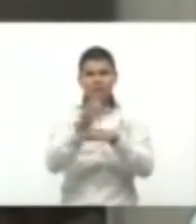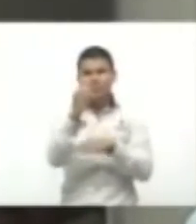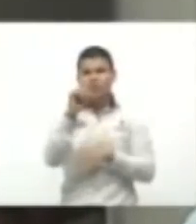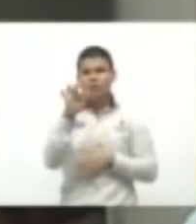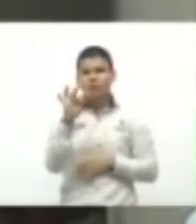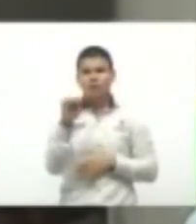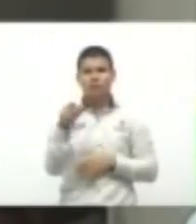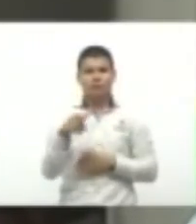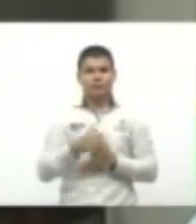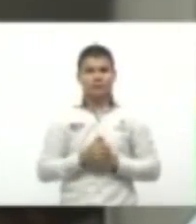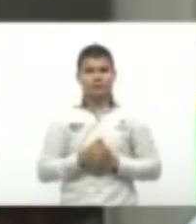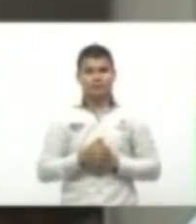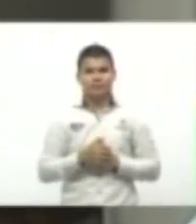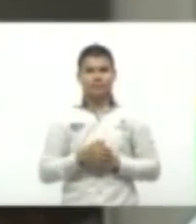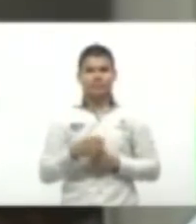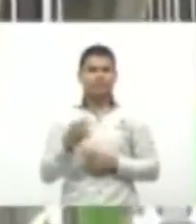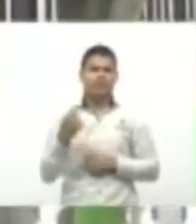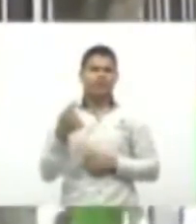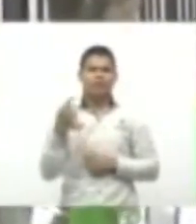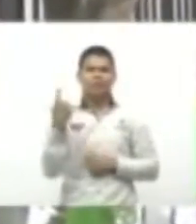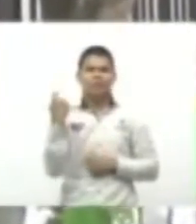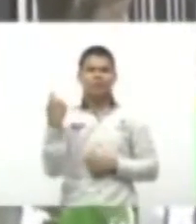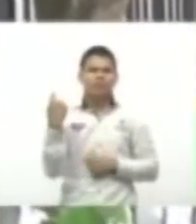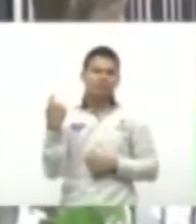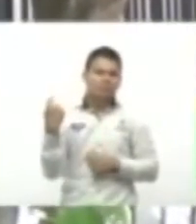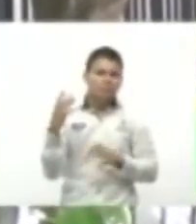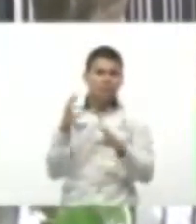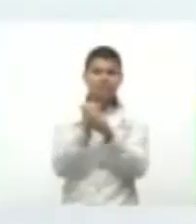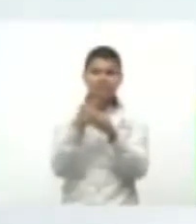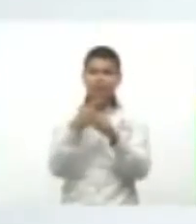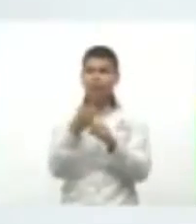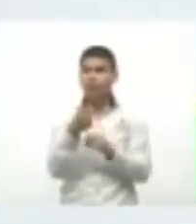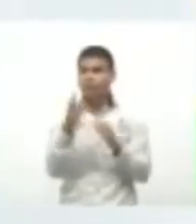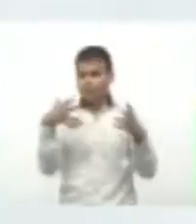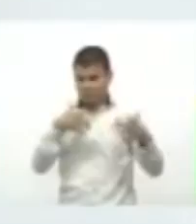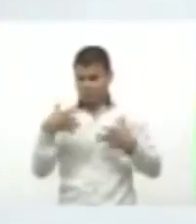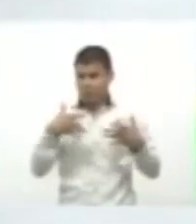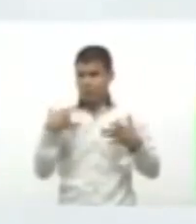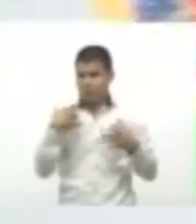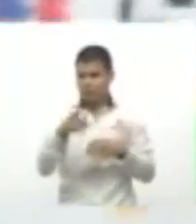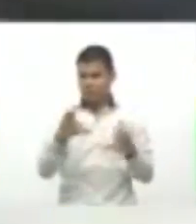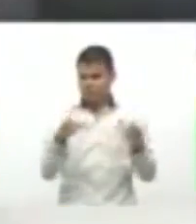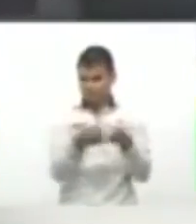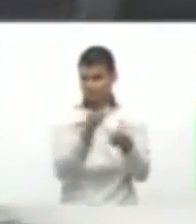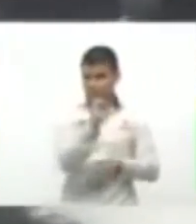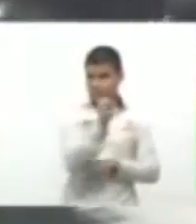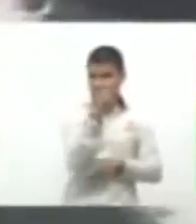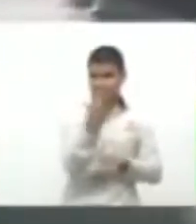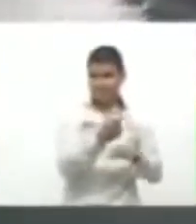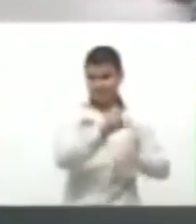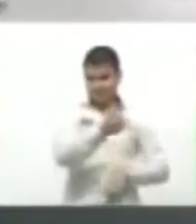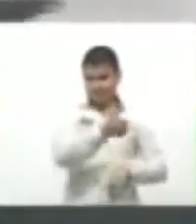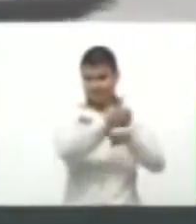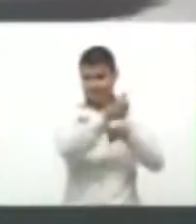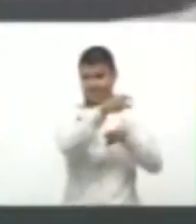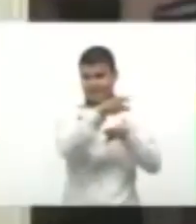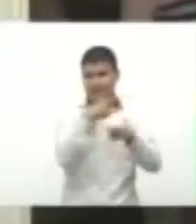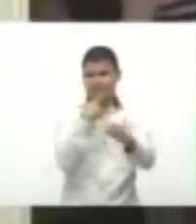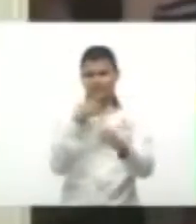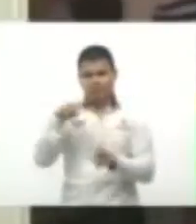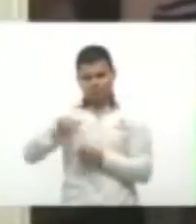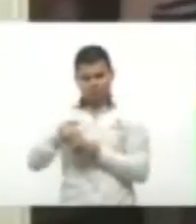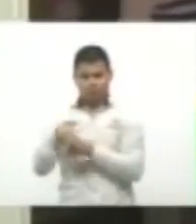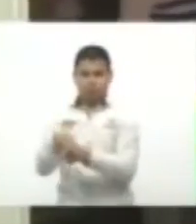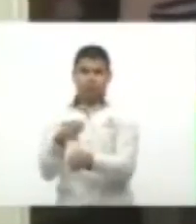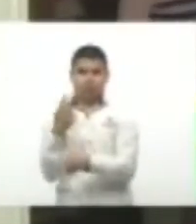en que regresaba en horas de la noche a su residencia en Valledupar, el dirigente sindical fue sorprendido por dos personas quienes se movilizaban en una motocicleta. Cuando